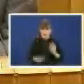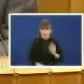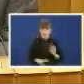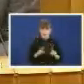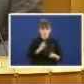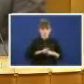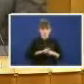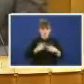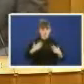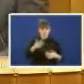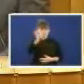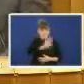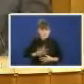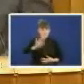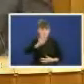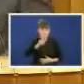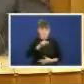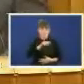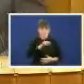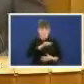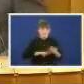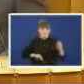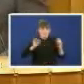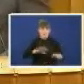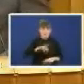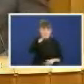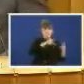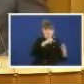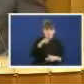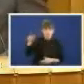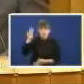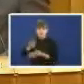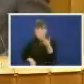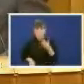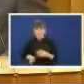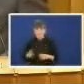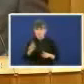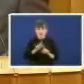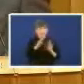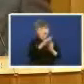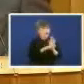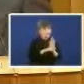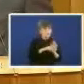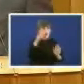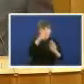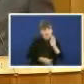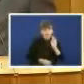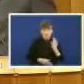nivel que Euskadi e Cataluña sen condiciós nen vetos apriorísticos por parte de ninguén